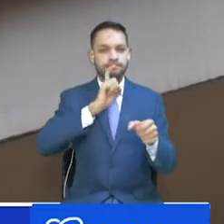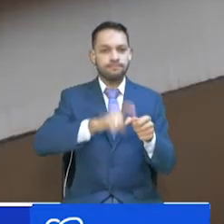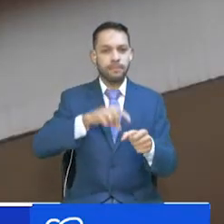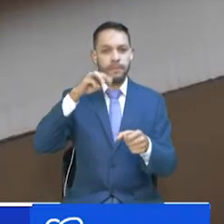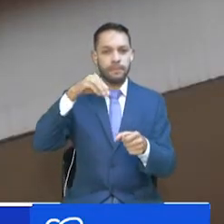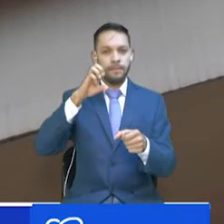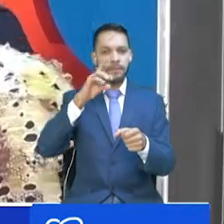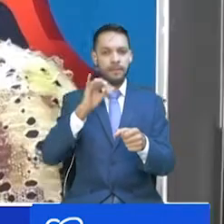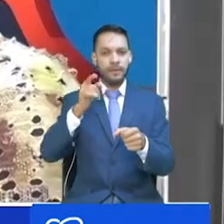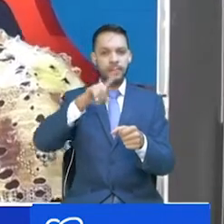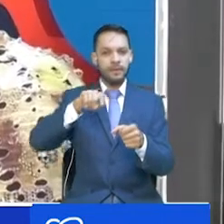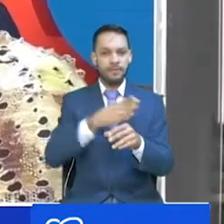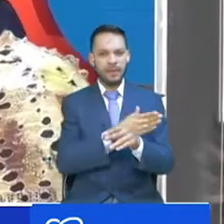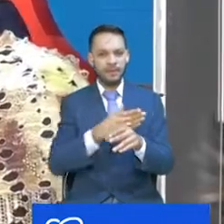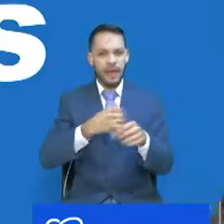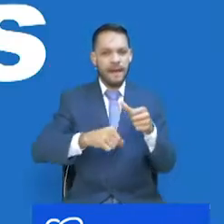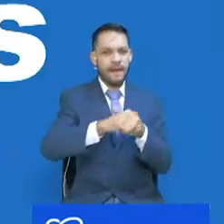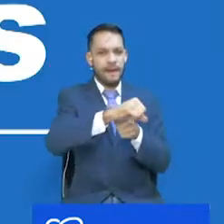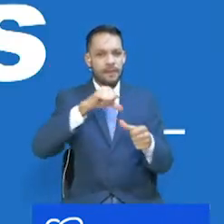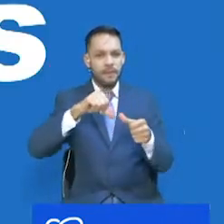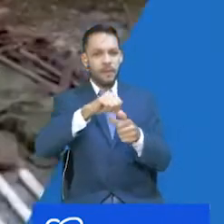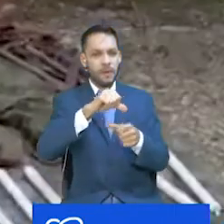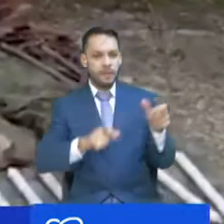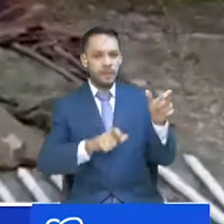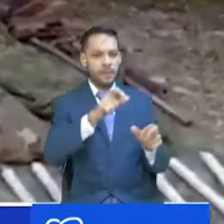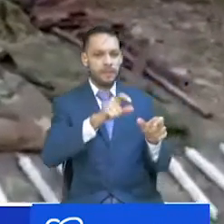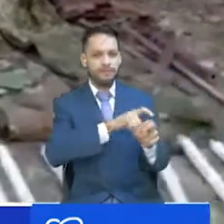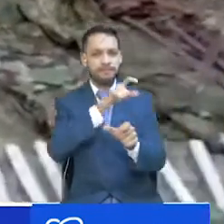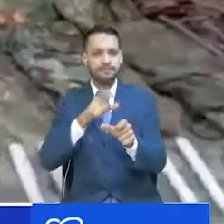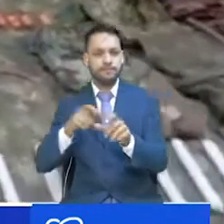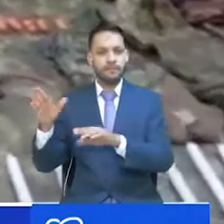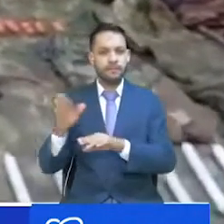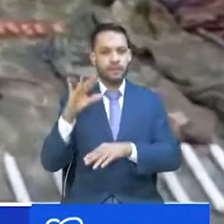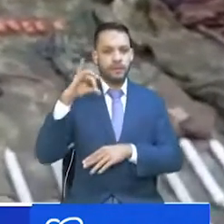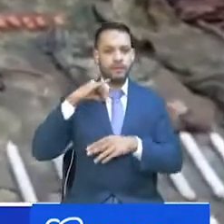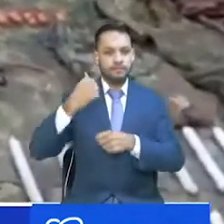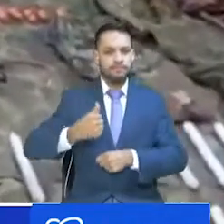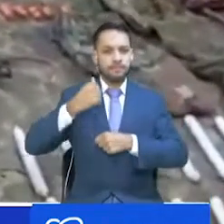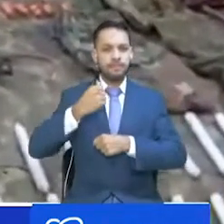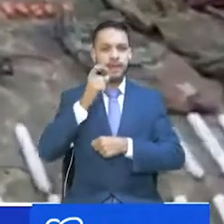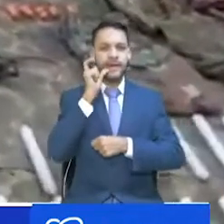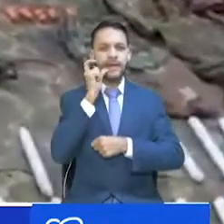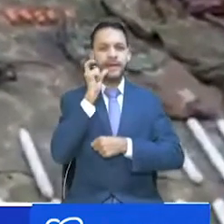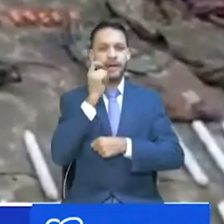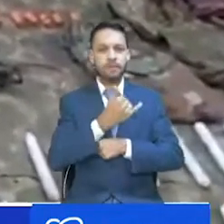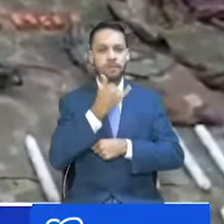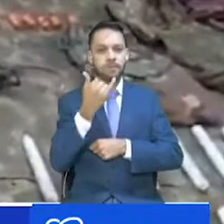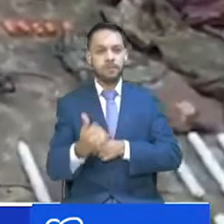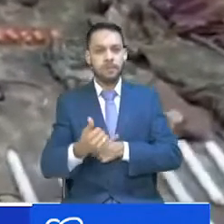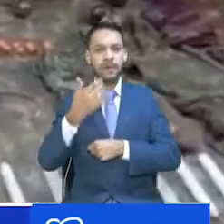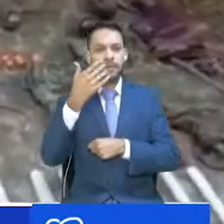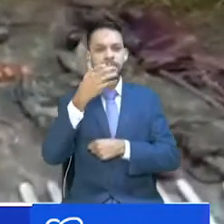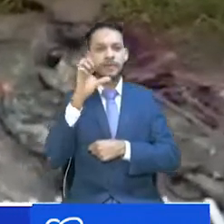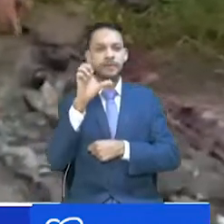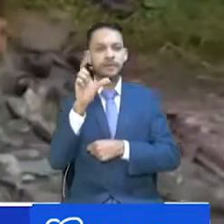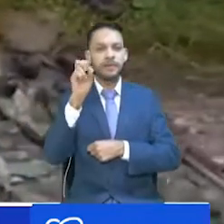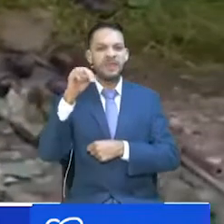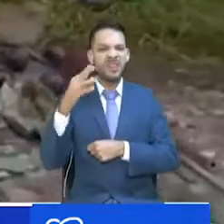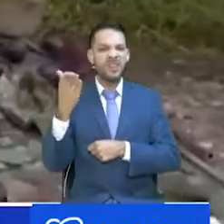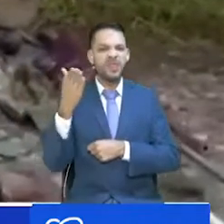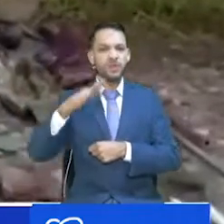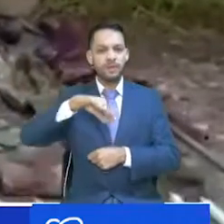proceso se ha cumplido con éxito ejército de caldas único depósito ilegal del l en antioquia